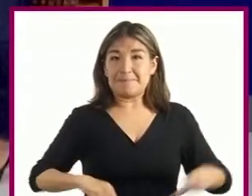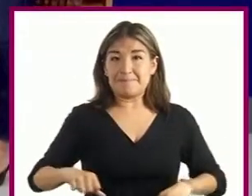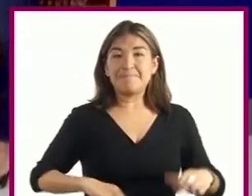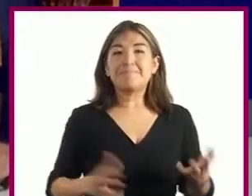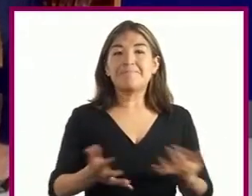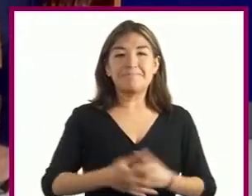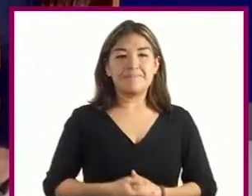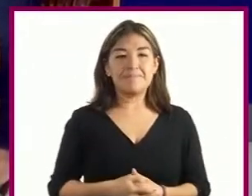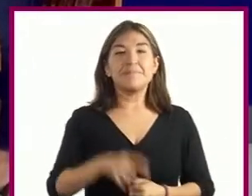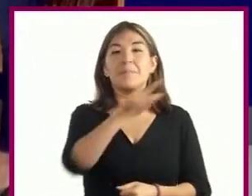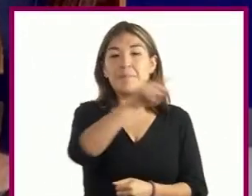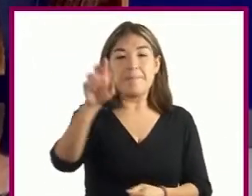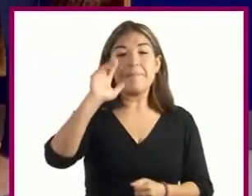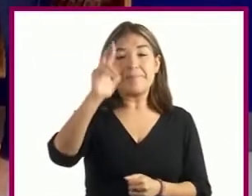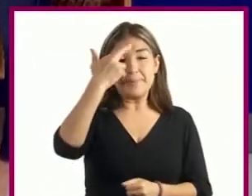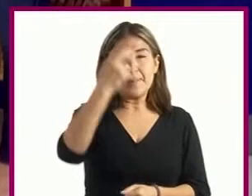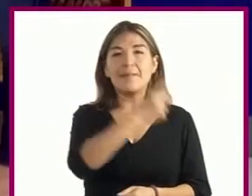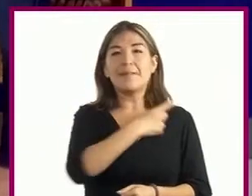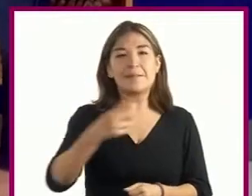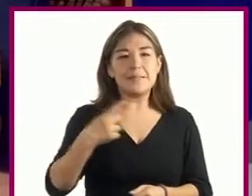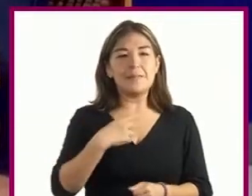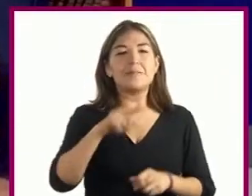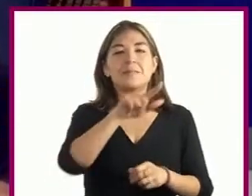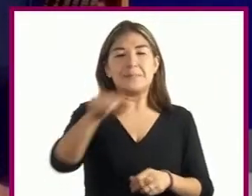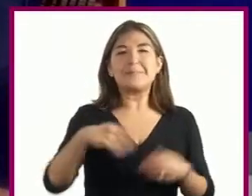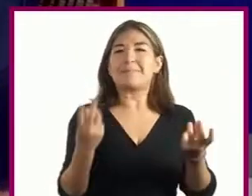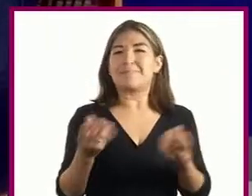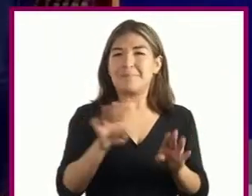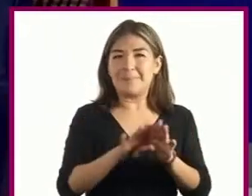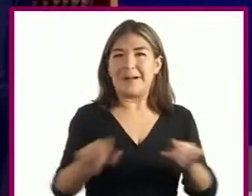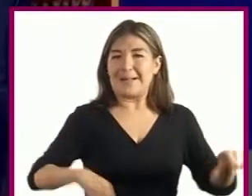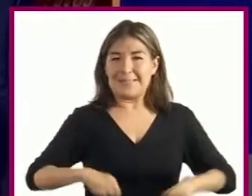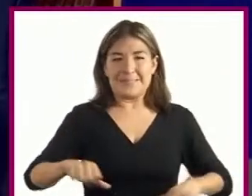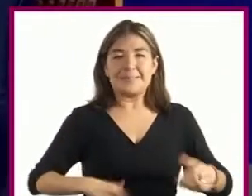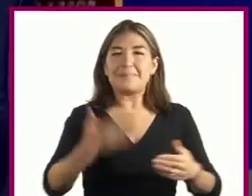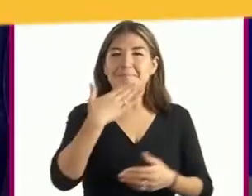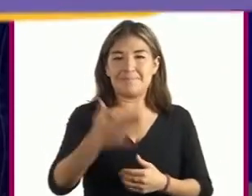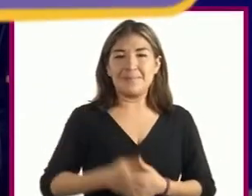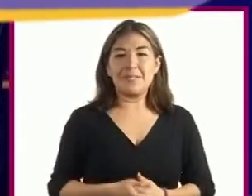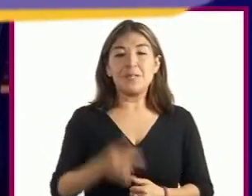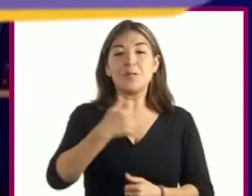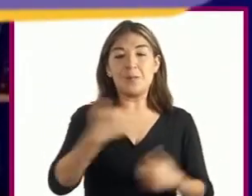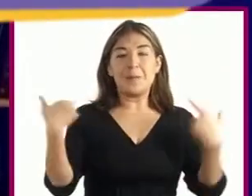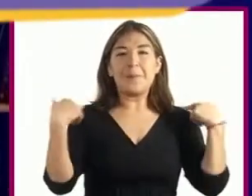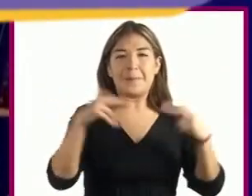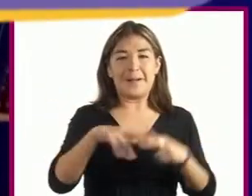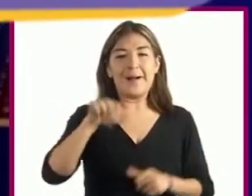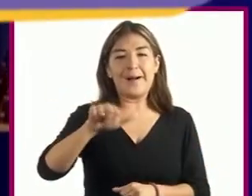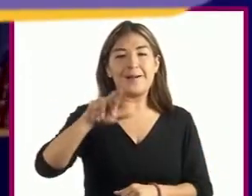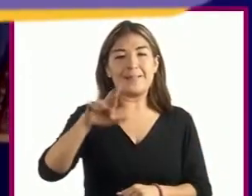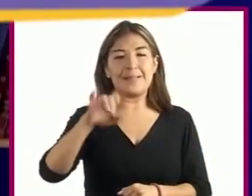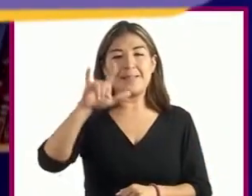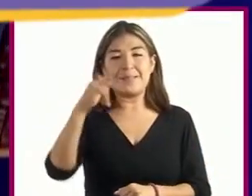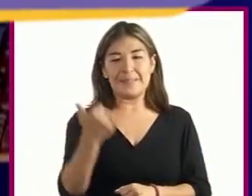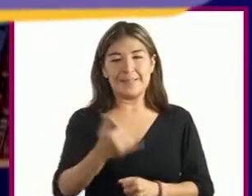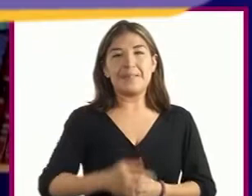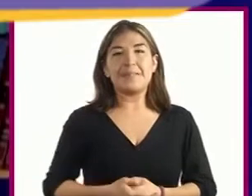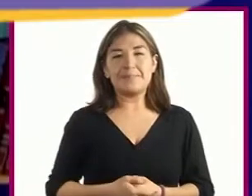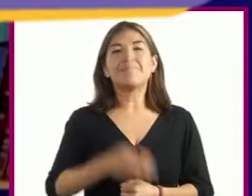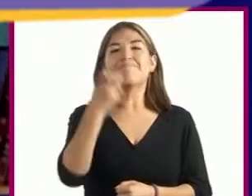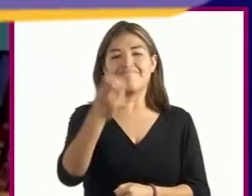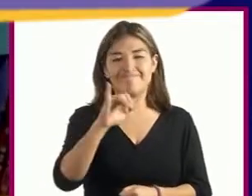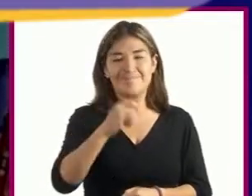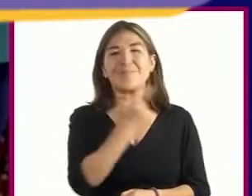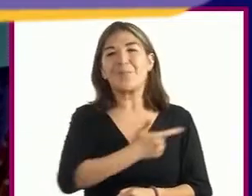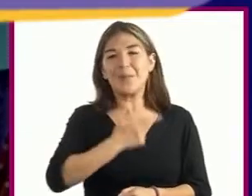ejercicio? Recuerden que hay que mantenernos activos. Soy la profesora Arely Ortega y efectivamente